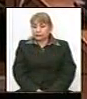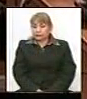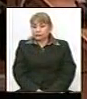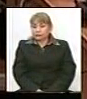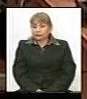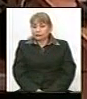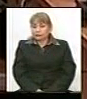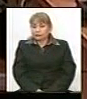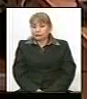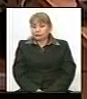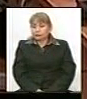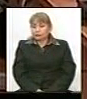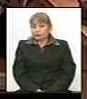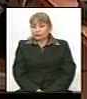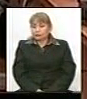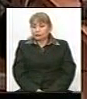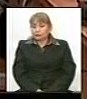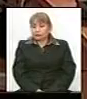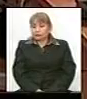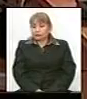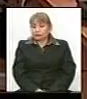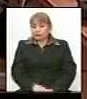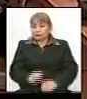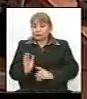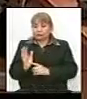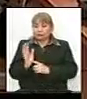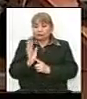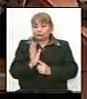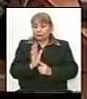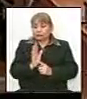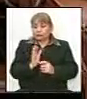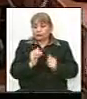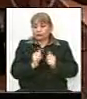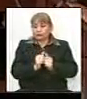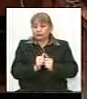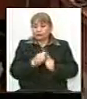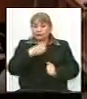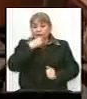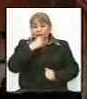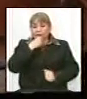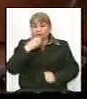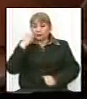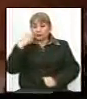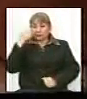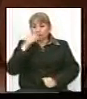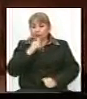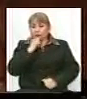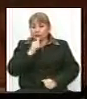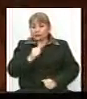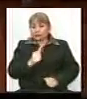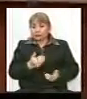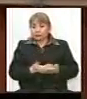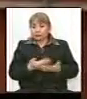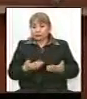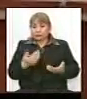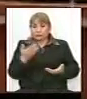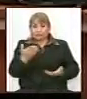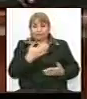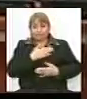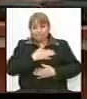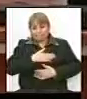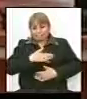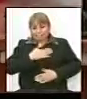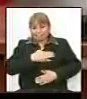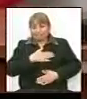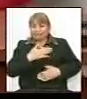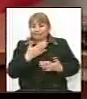valiente ejército, así bien representado de los adultos mayores. Así que para ustedes mi gratitud